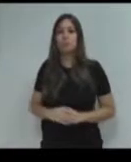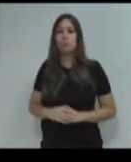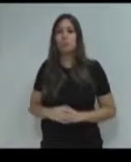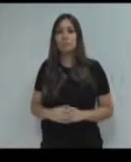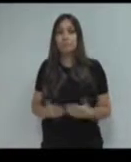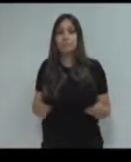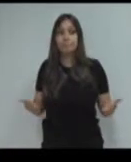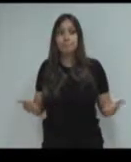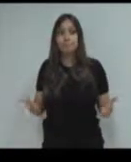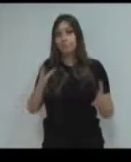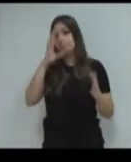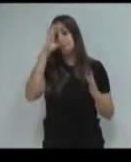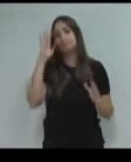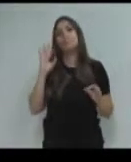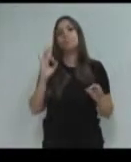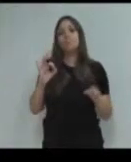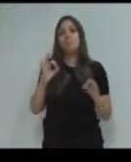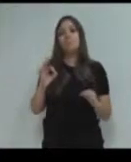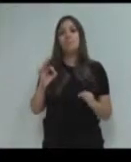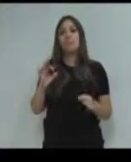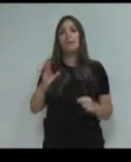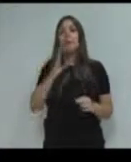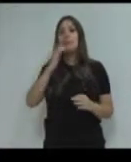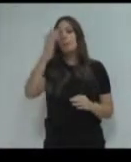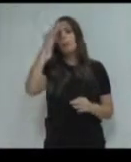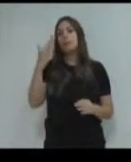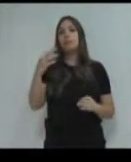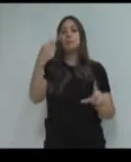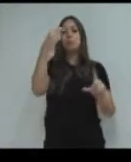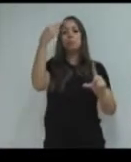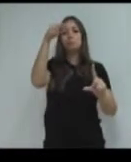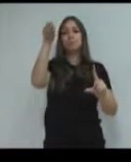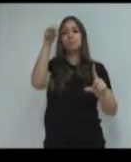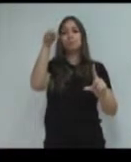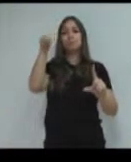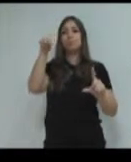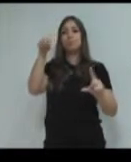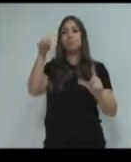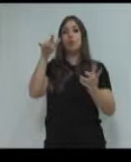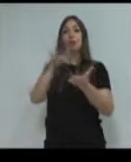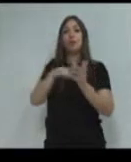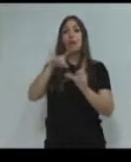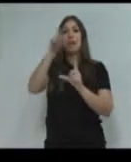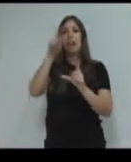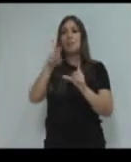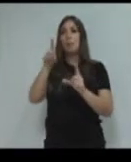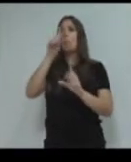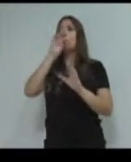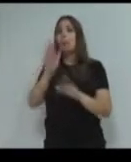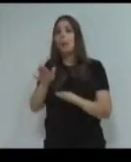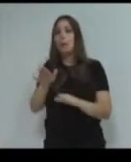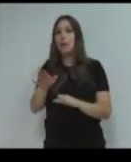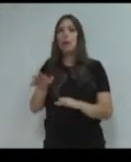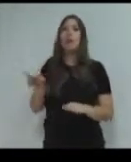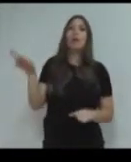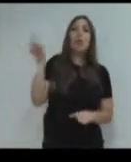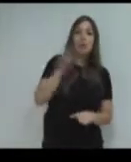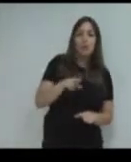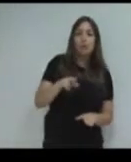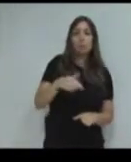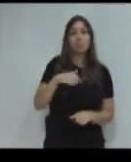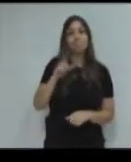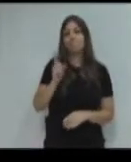Porque, evidentemente, si yo tengo que parar esa lectura en algún momento, no la voy a duplicar.